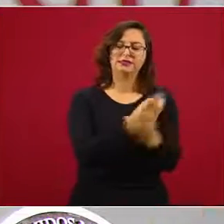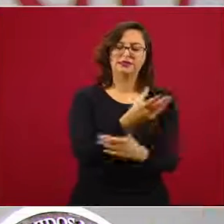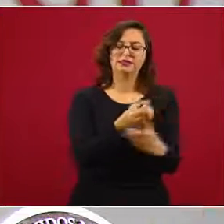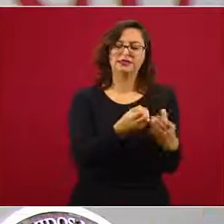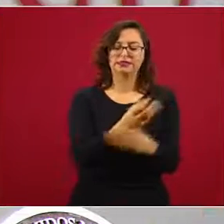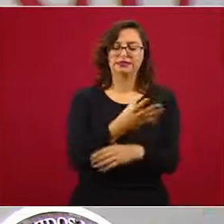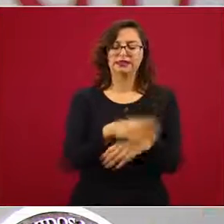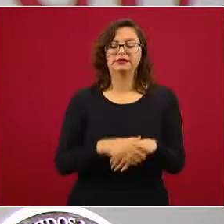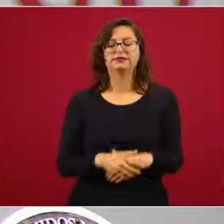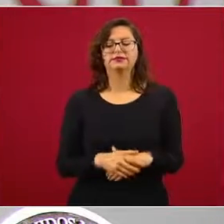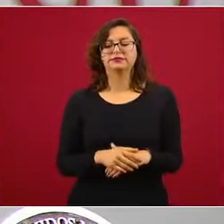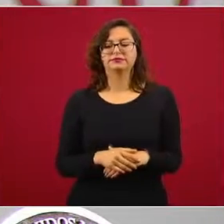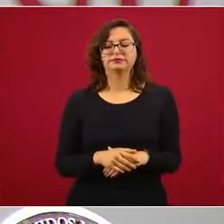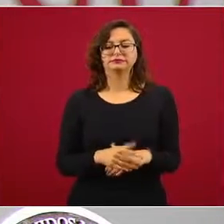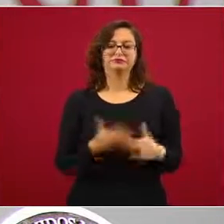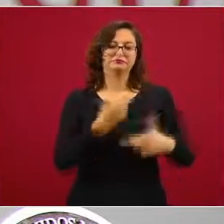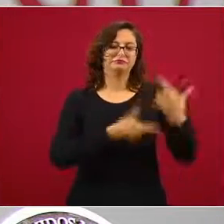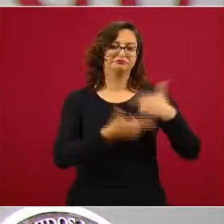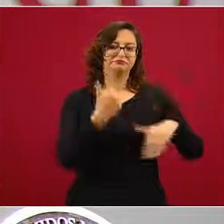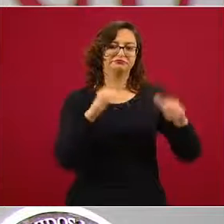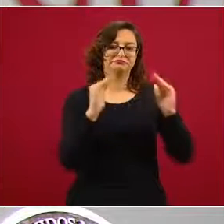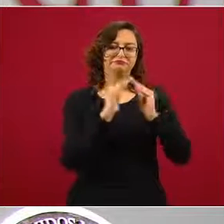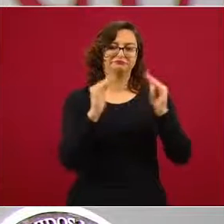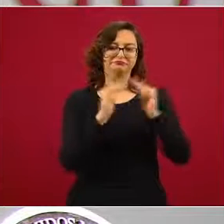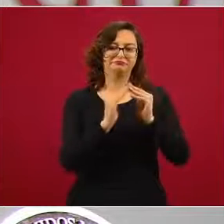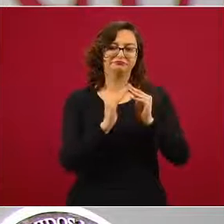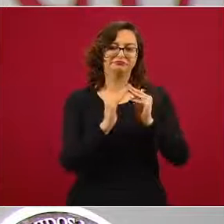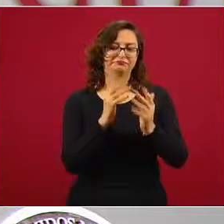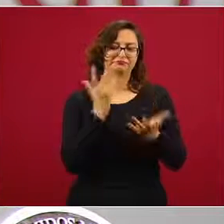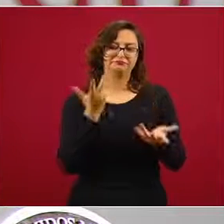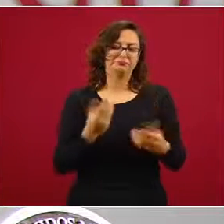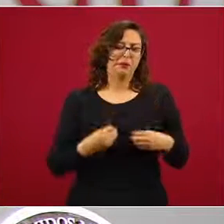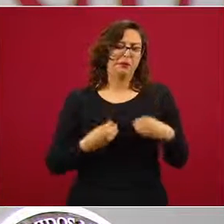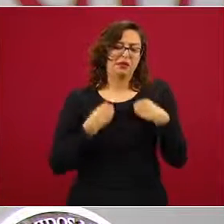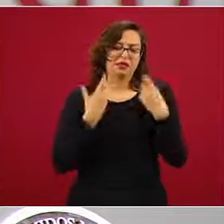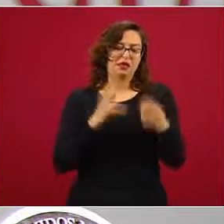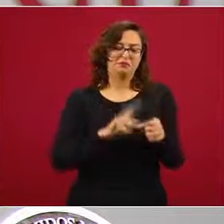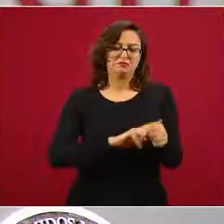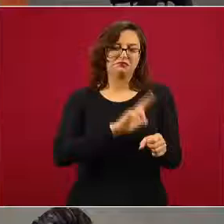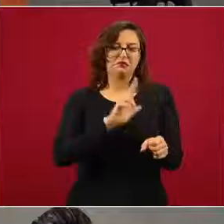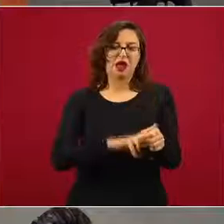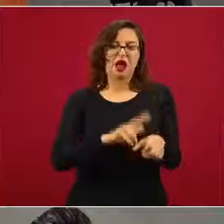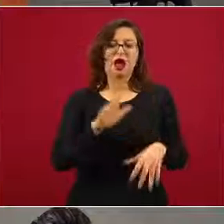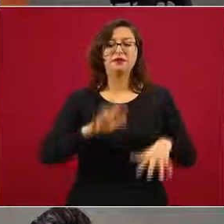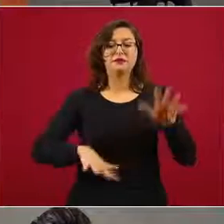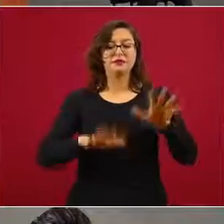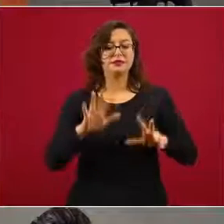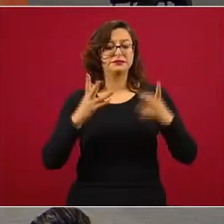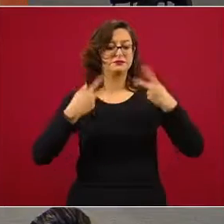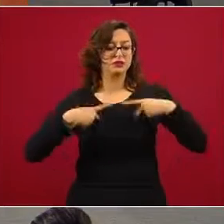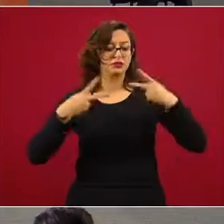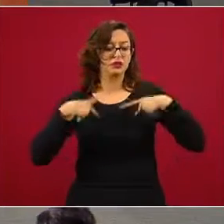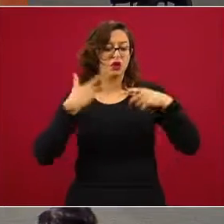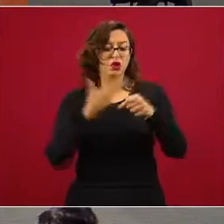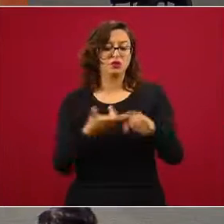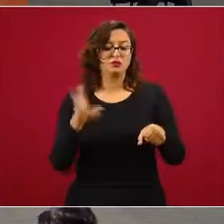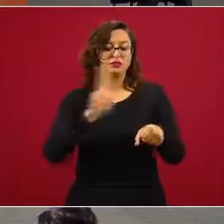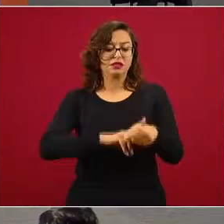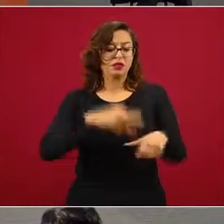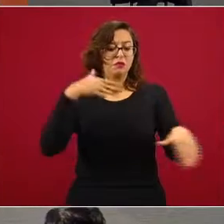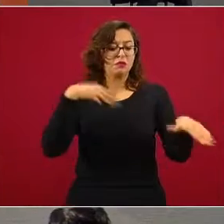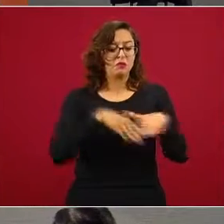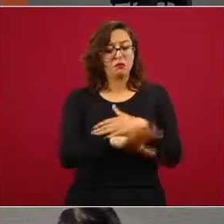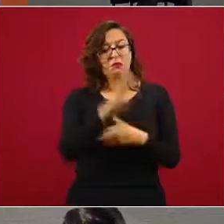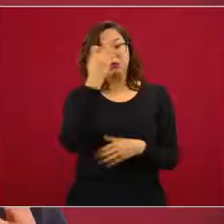restablecen y salen de regreso a sus casas, a sus vidas. En algunos casos, las personas que han estado hospitalizadas por